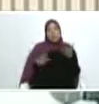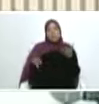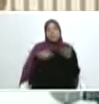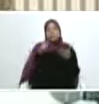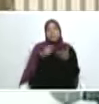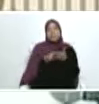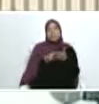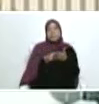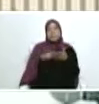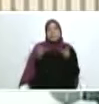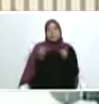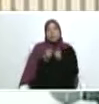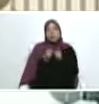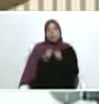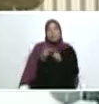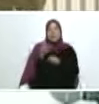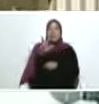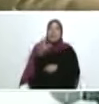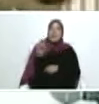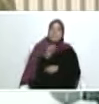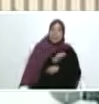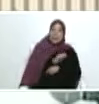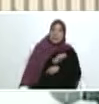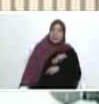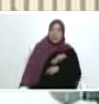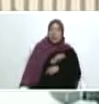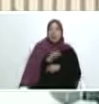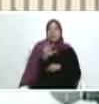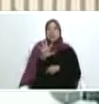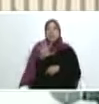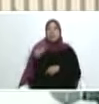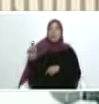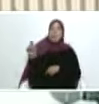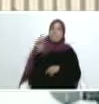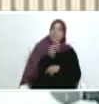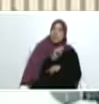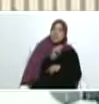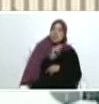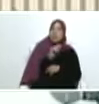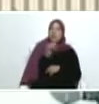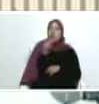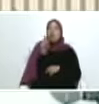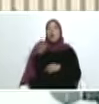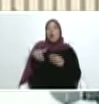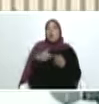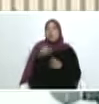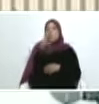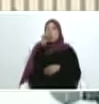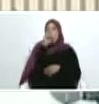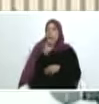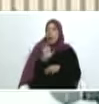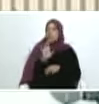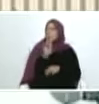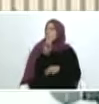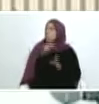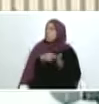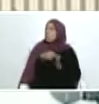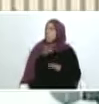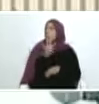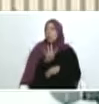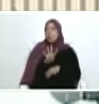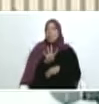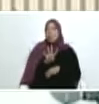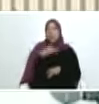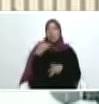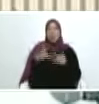del corto plazo, mediano plazo, largo plazo, 2024. Ya le vamos viendo los impactos y se